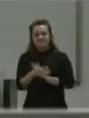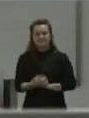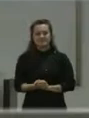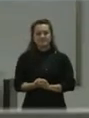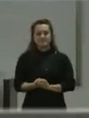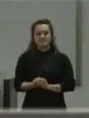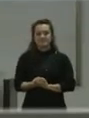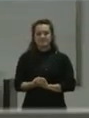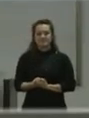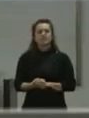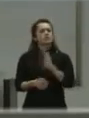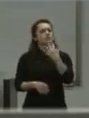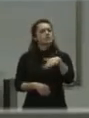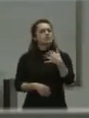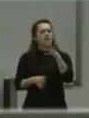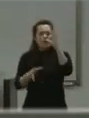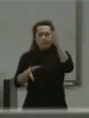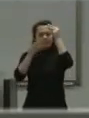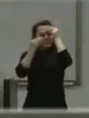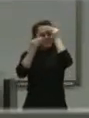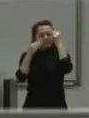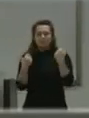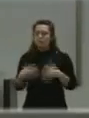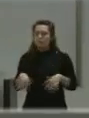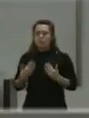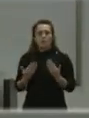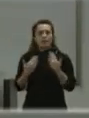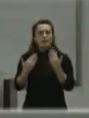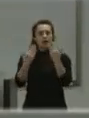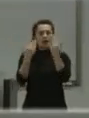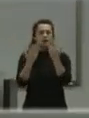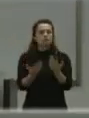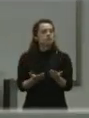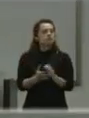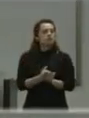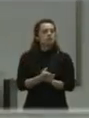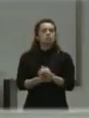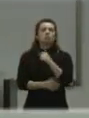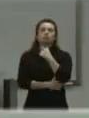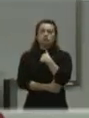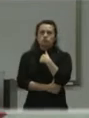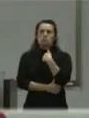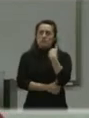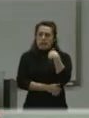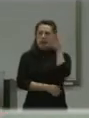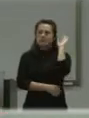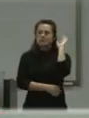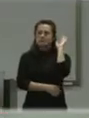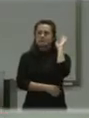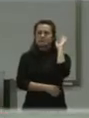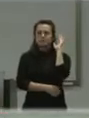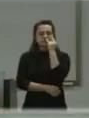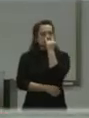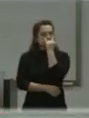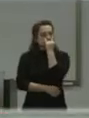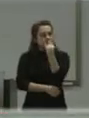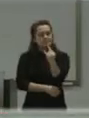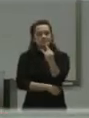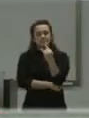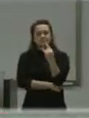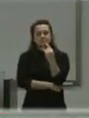todos los aprendizajes fueron muy valiosos Pero el que más me pareció Pues